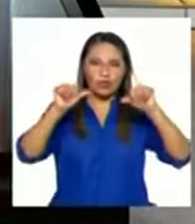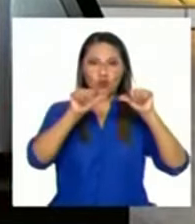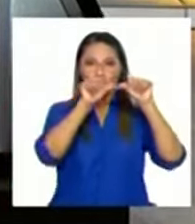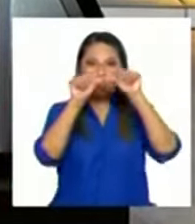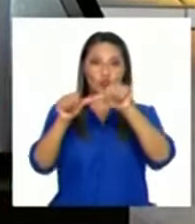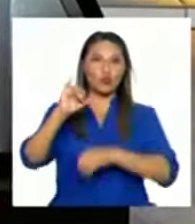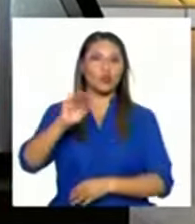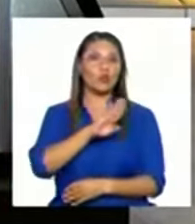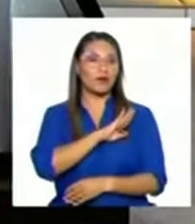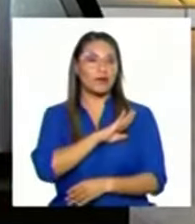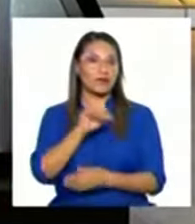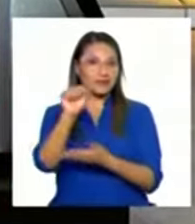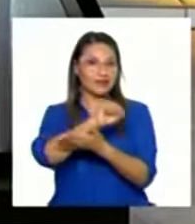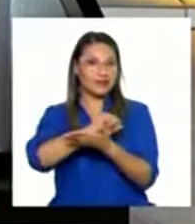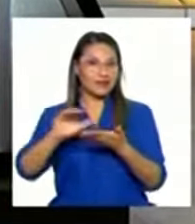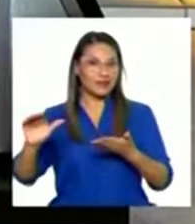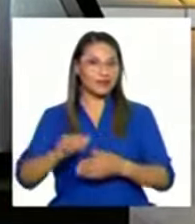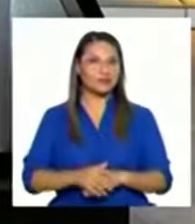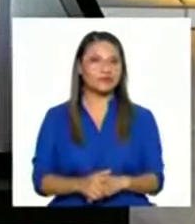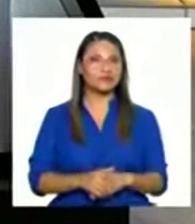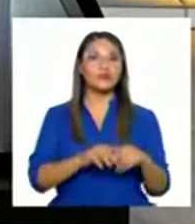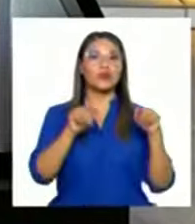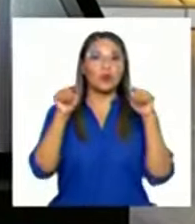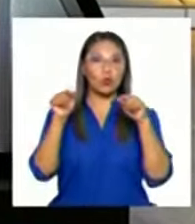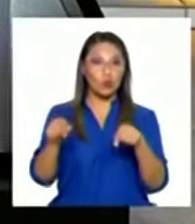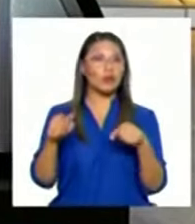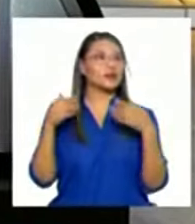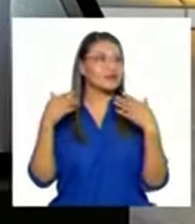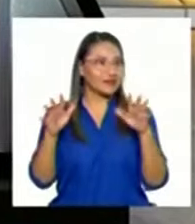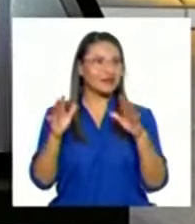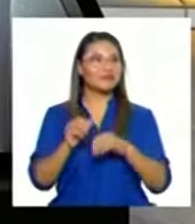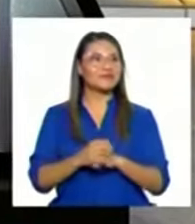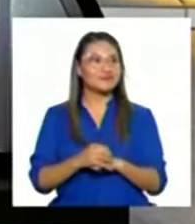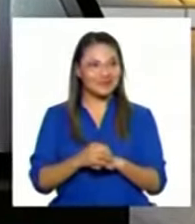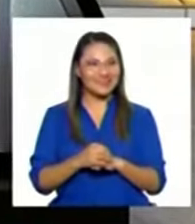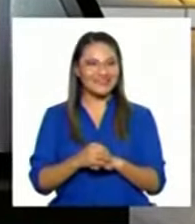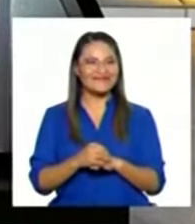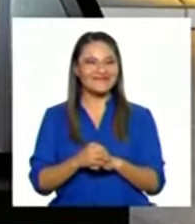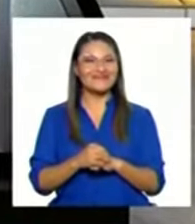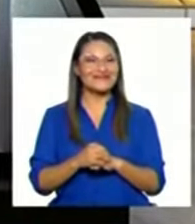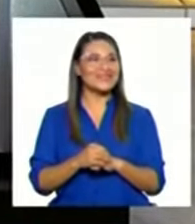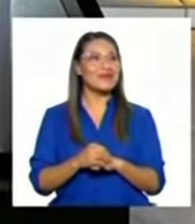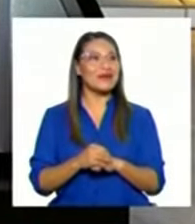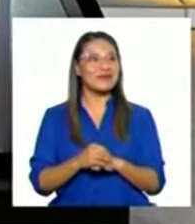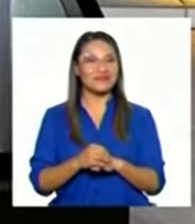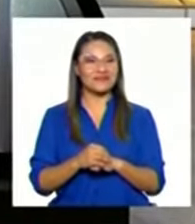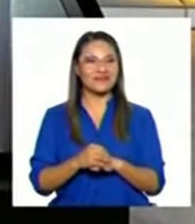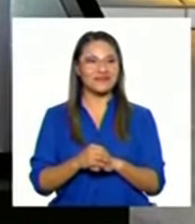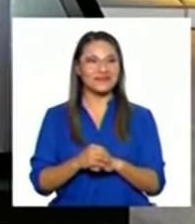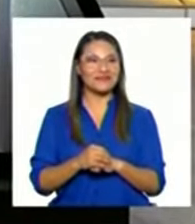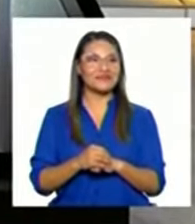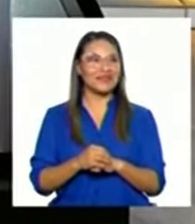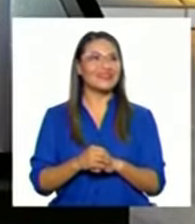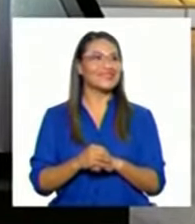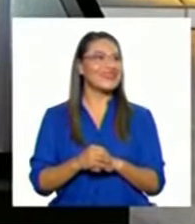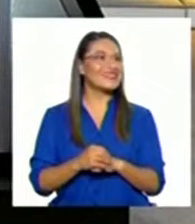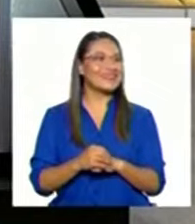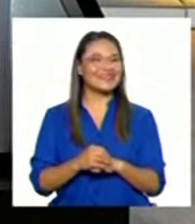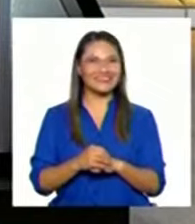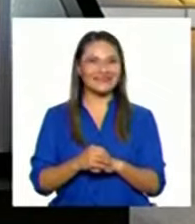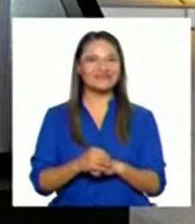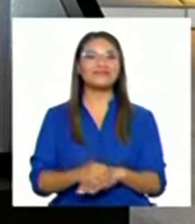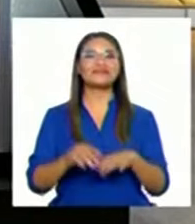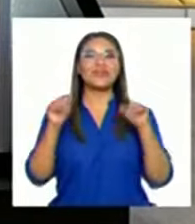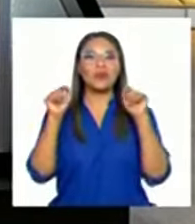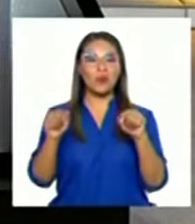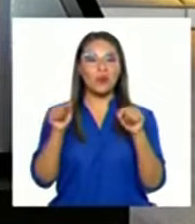Jueves Santo, donde hay, como hemos visto, unas festividades muy importantes en nuestro país, una mezcla de